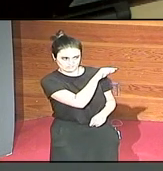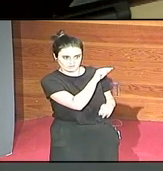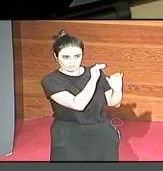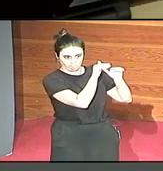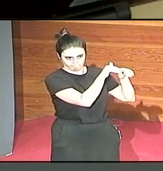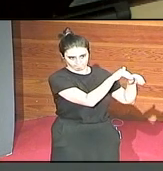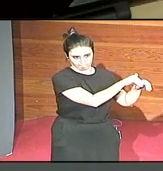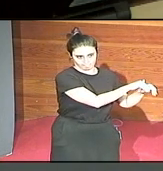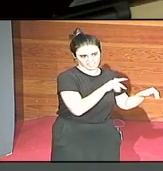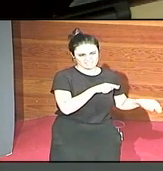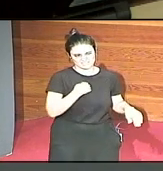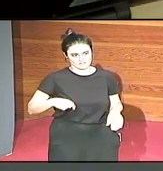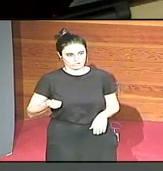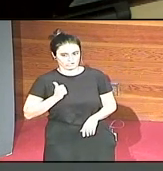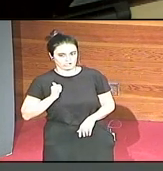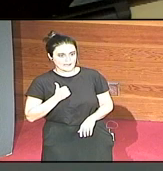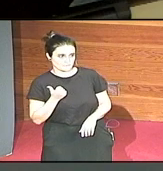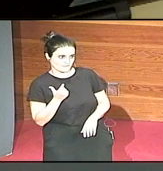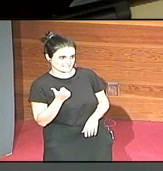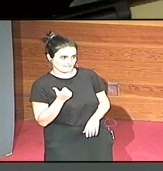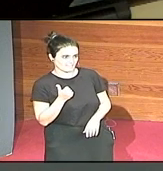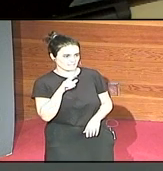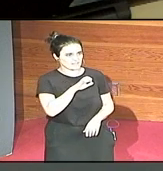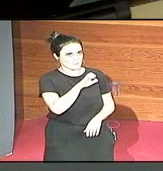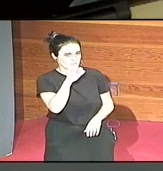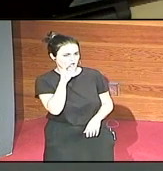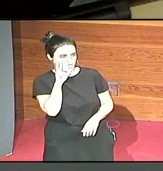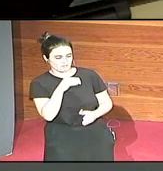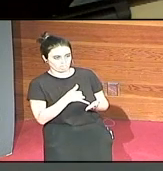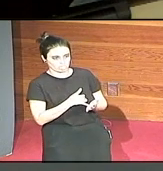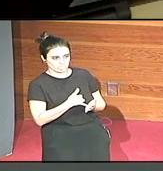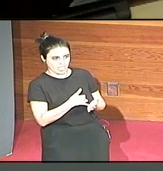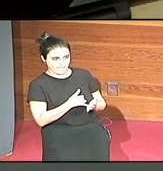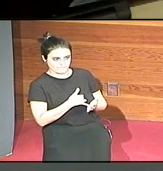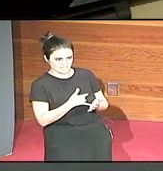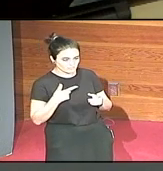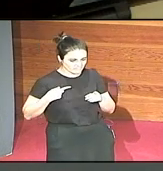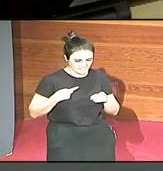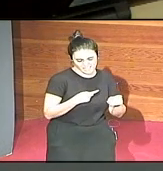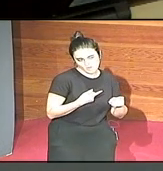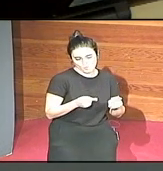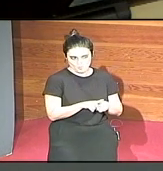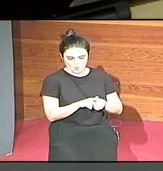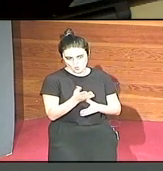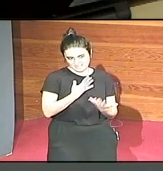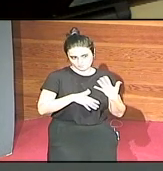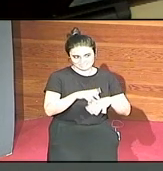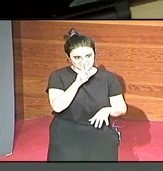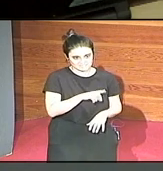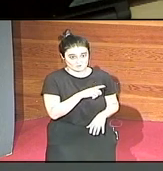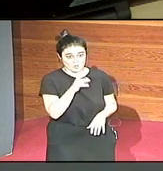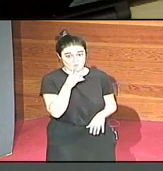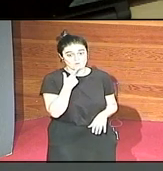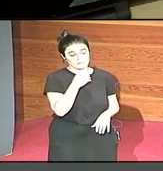imperios, y la debilidad de Europa? Porque Europa nos quieren hacer creer que es un ente